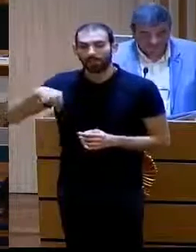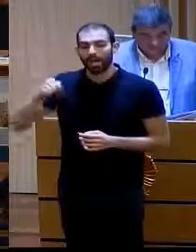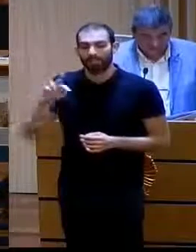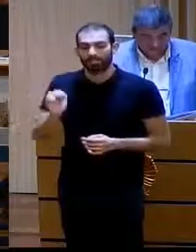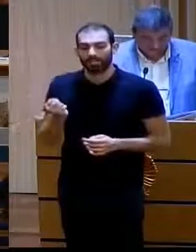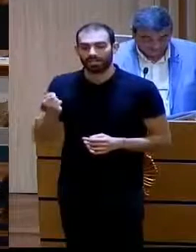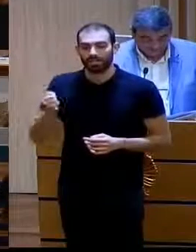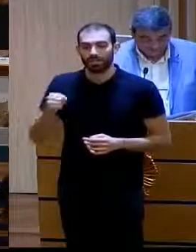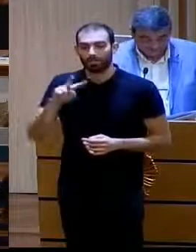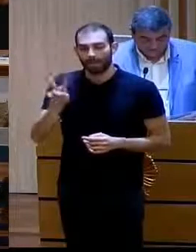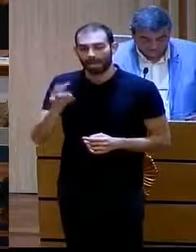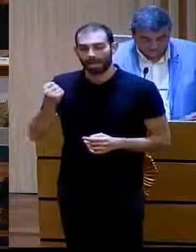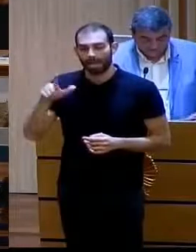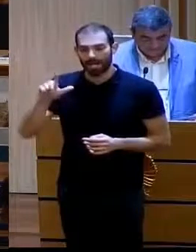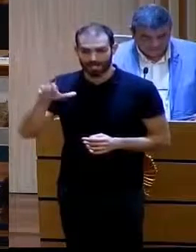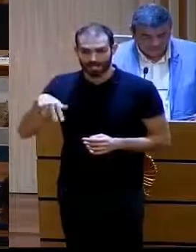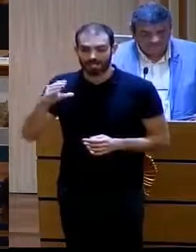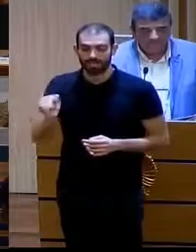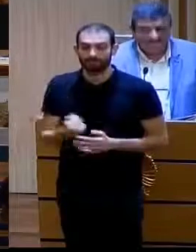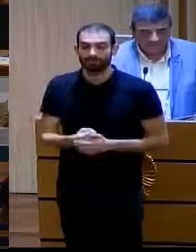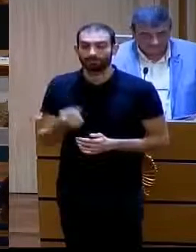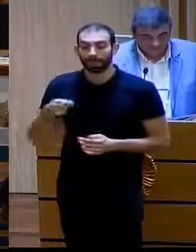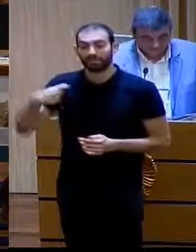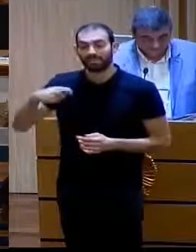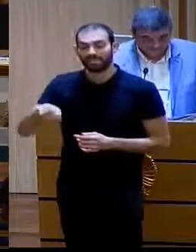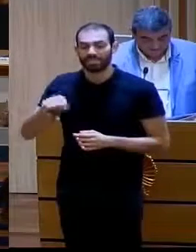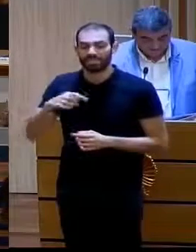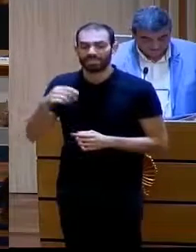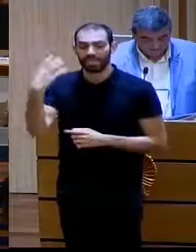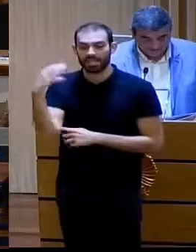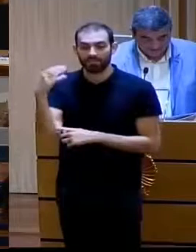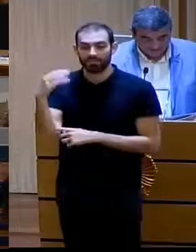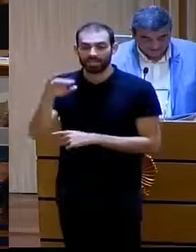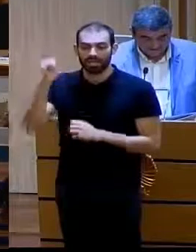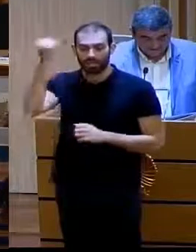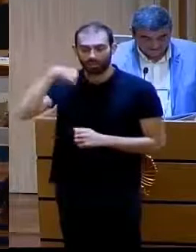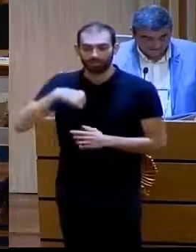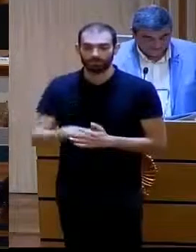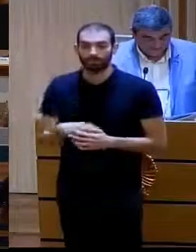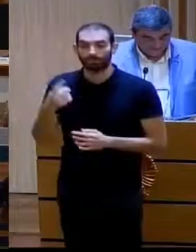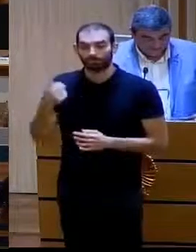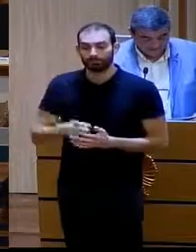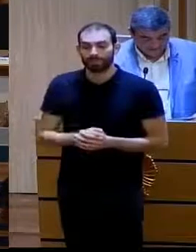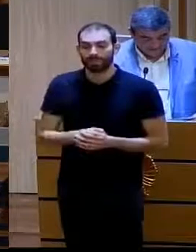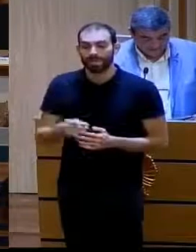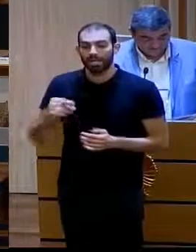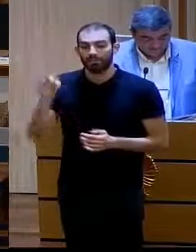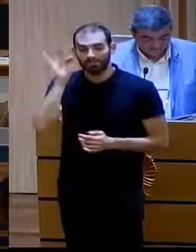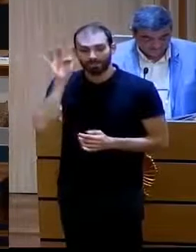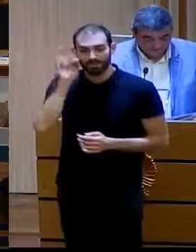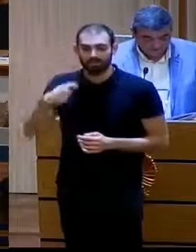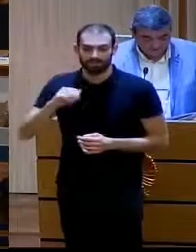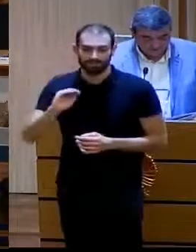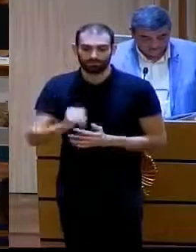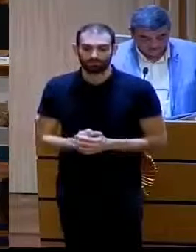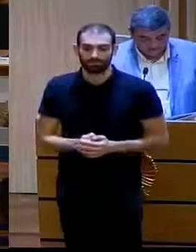CERMI y presidenta del CERMI de Aragón, y Carmen Jaúdenes, directora de FIAPAS. Como asesor ponente ha actuado el director de